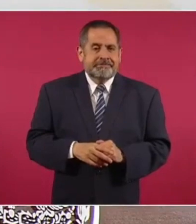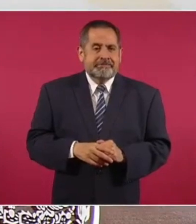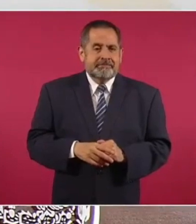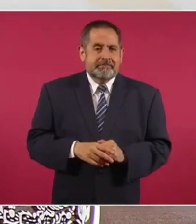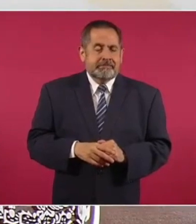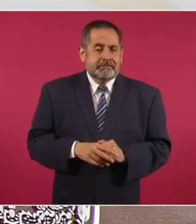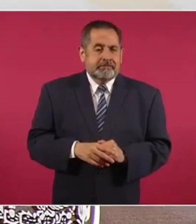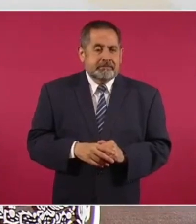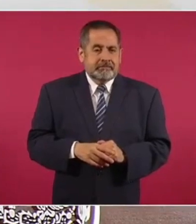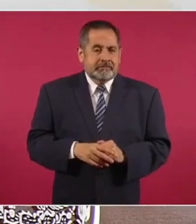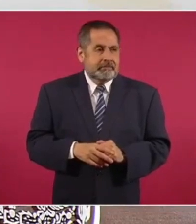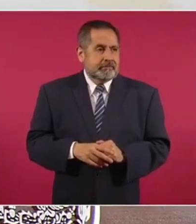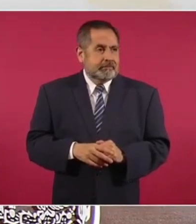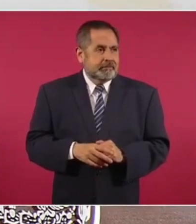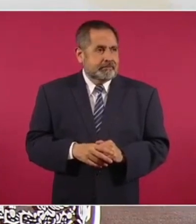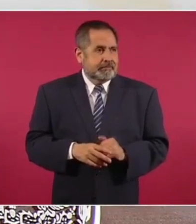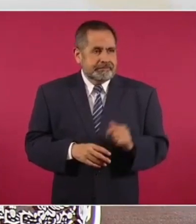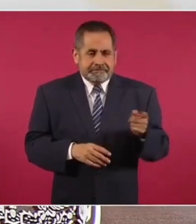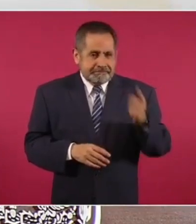que